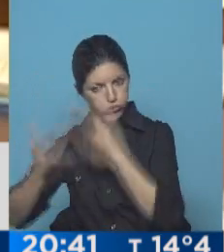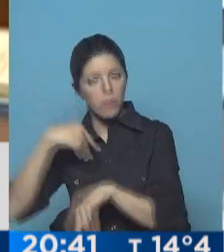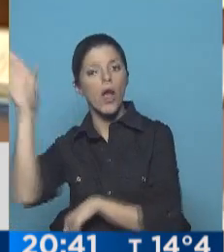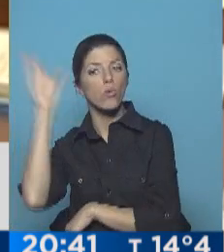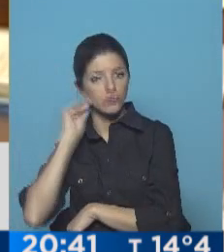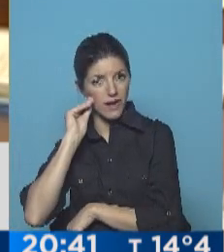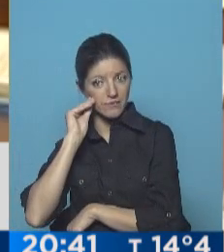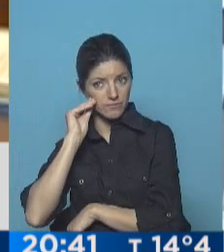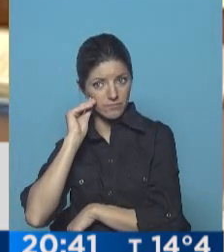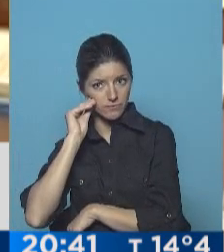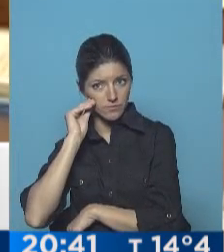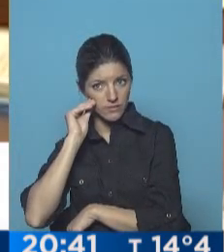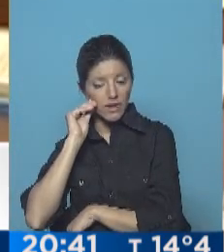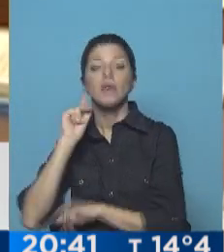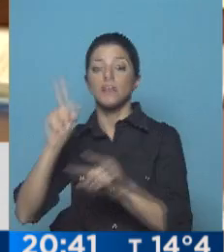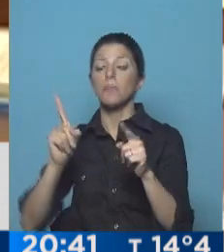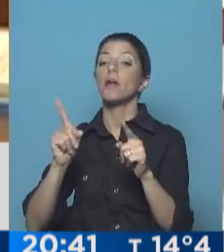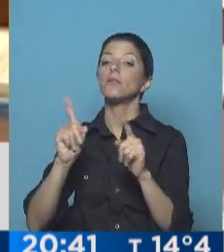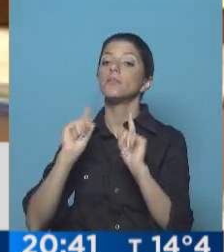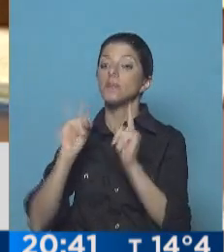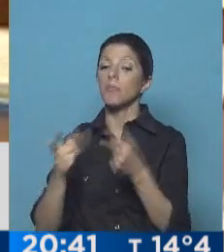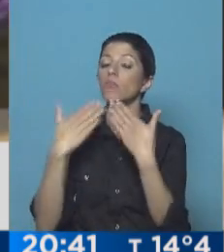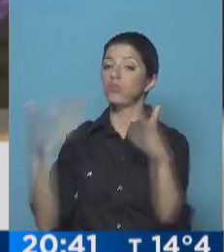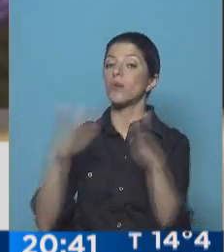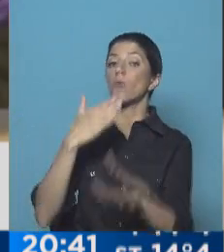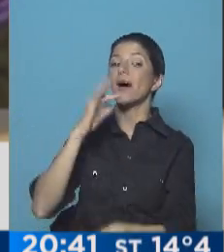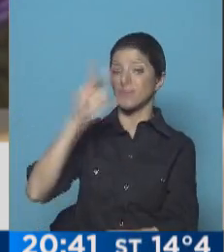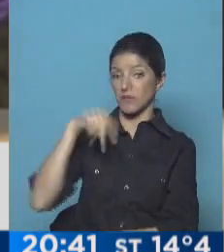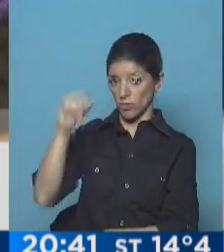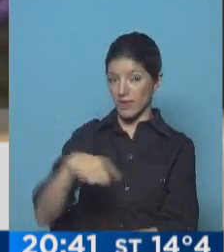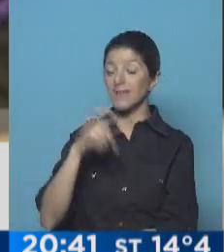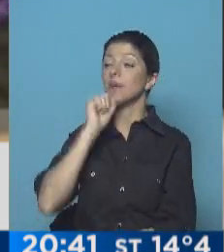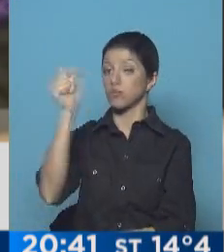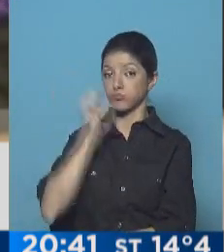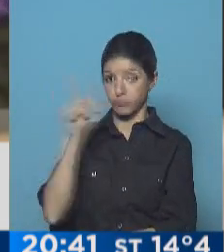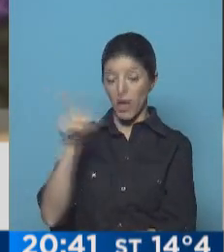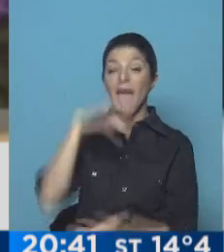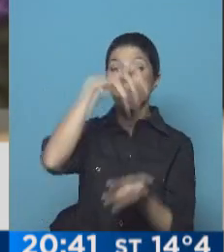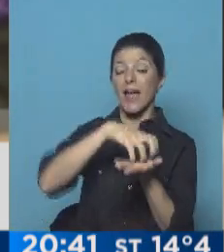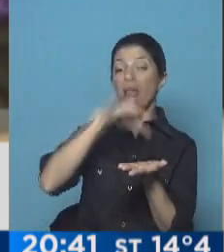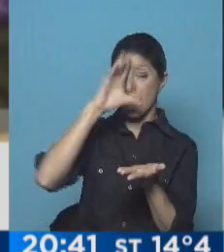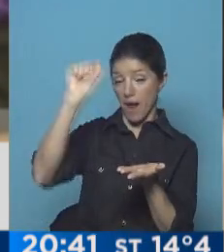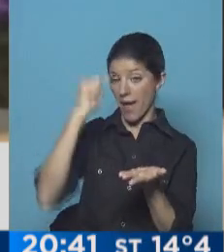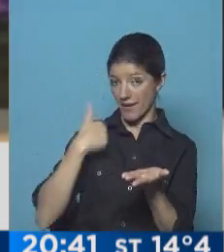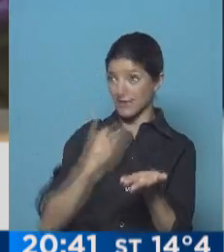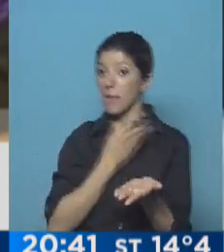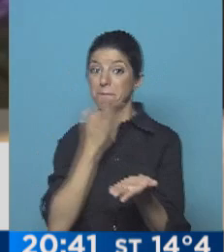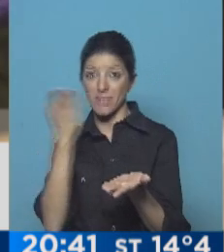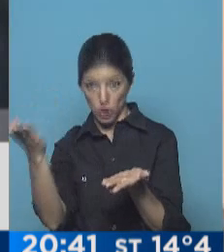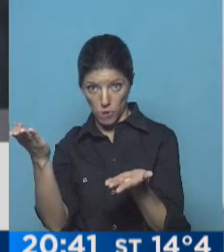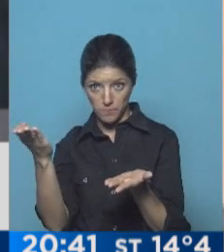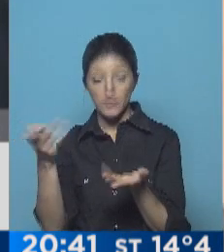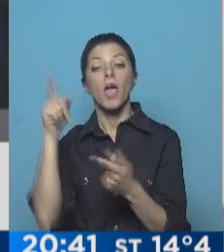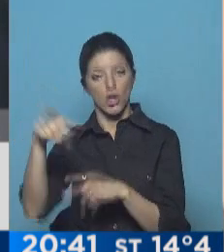y la inmediata apertura o aceptación de esta entrevista gestionada por la Embajada Argentina aquí en Francia. Escucharon